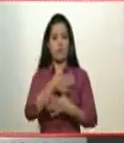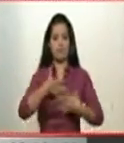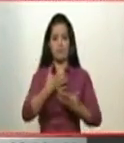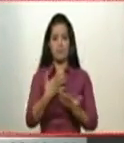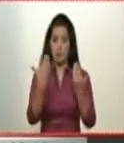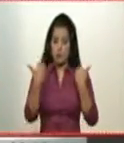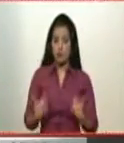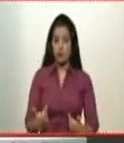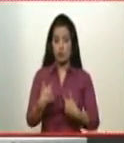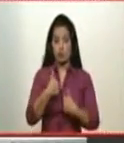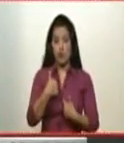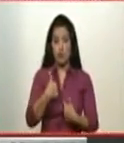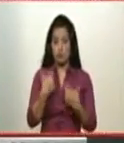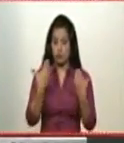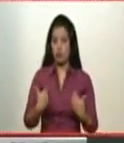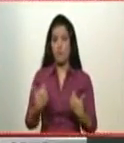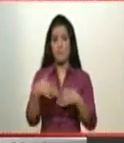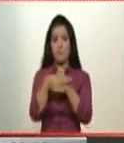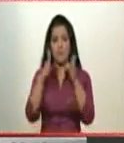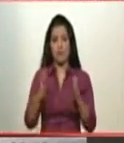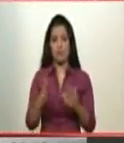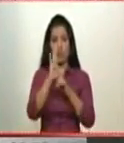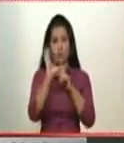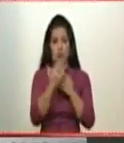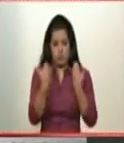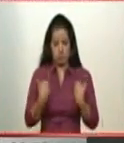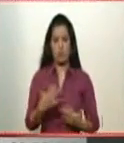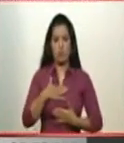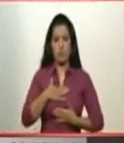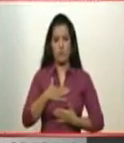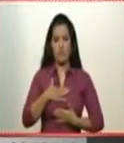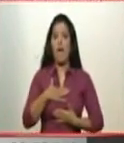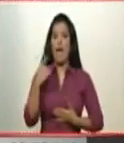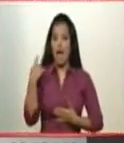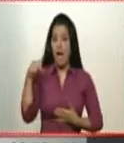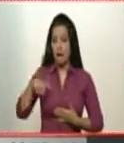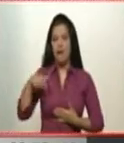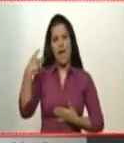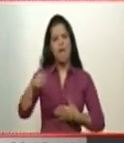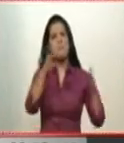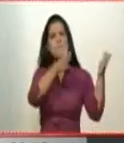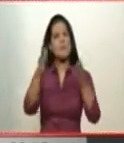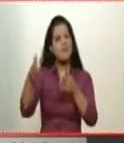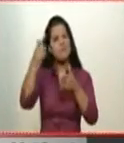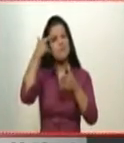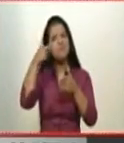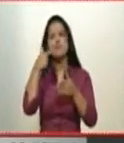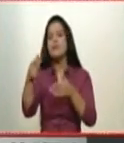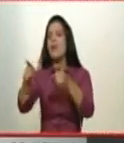incluso, hablando como ministro de Cultura, yo soy beneficiario de una política que ya tiene muchos años de recuperación